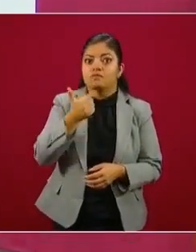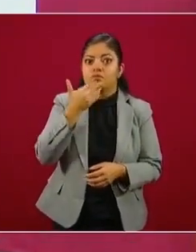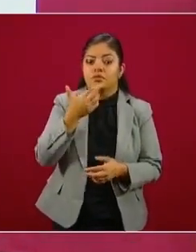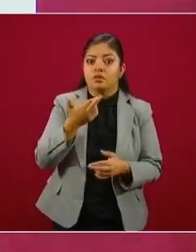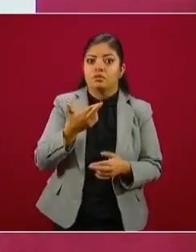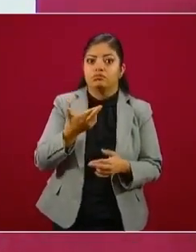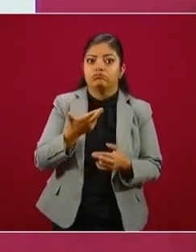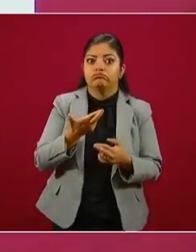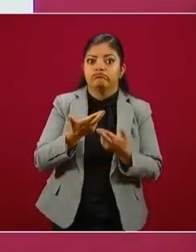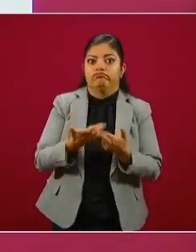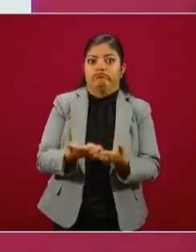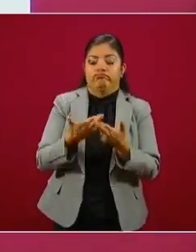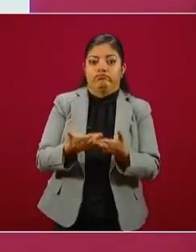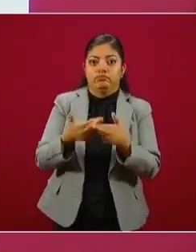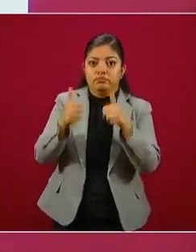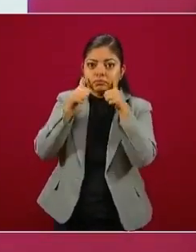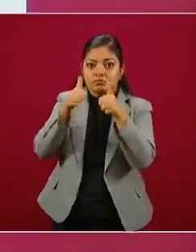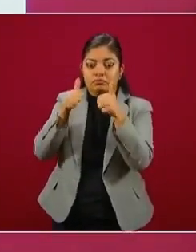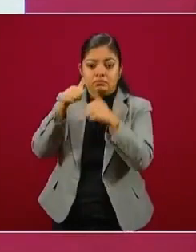Si esta pandemia